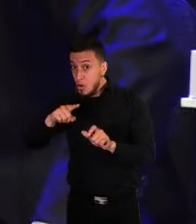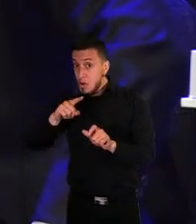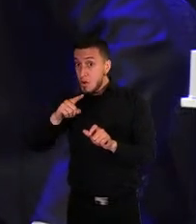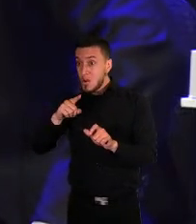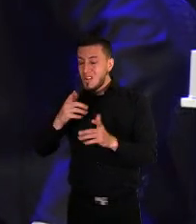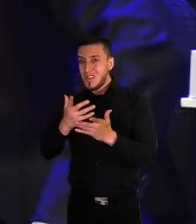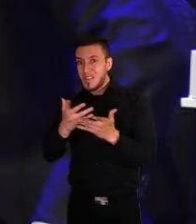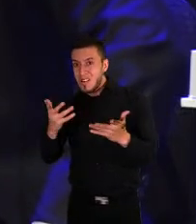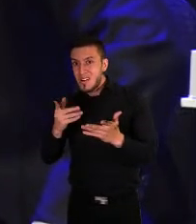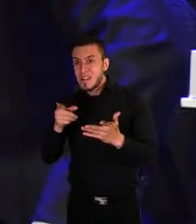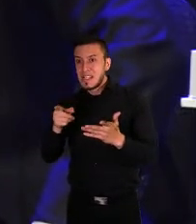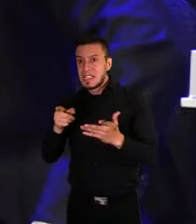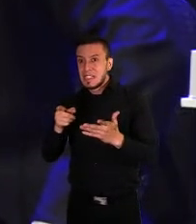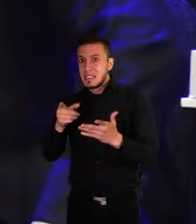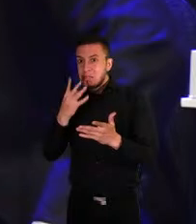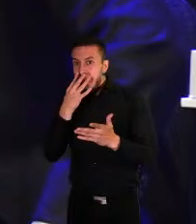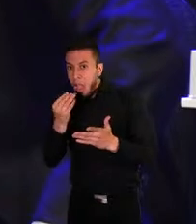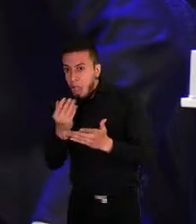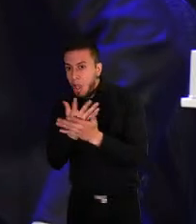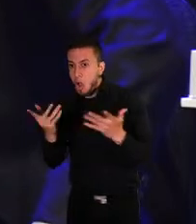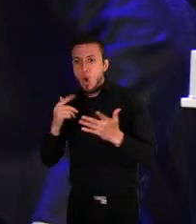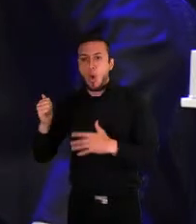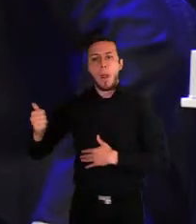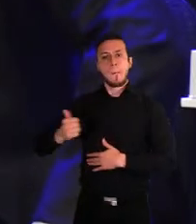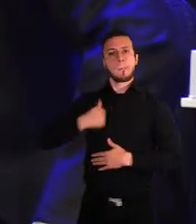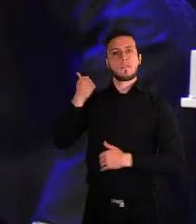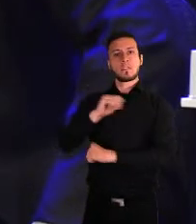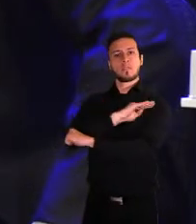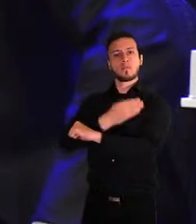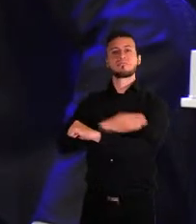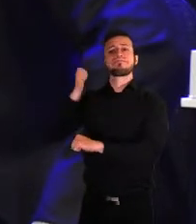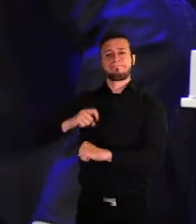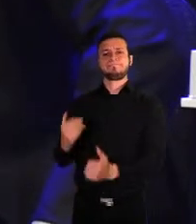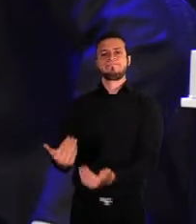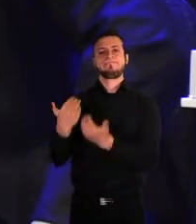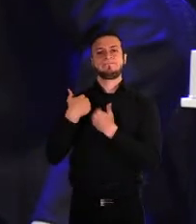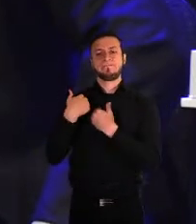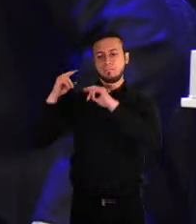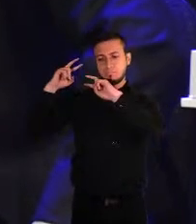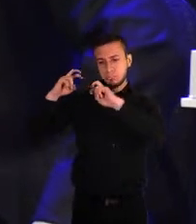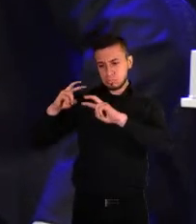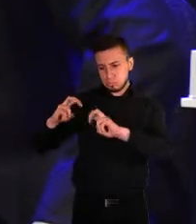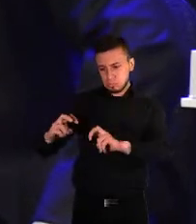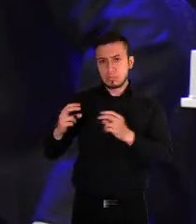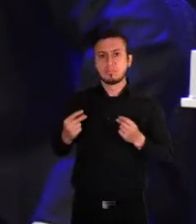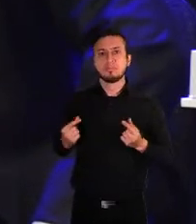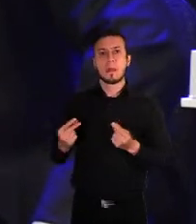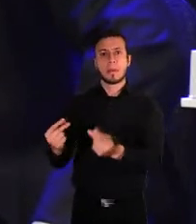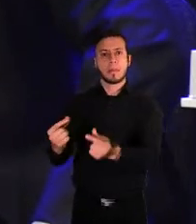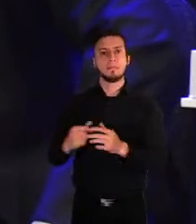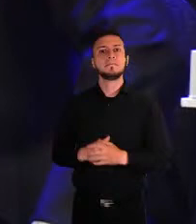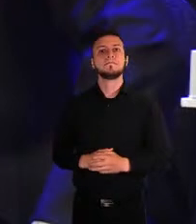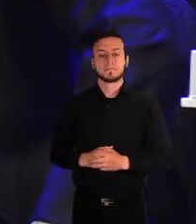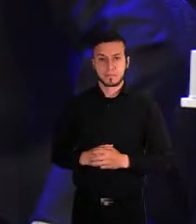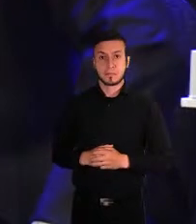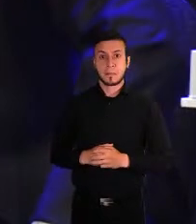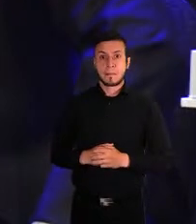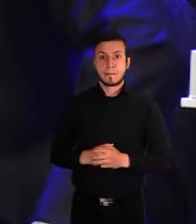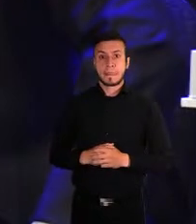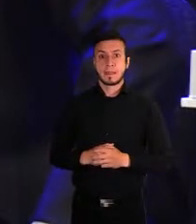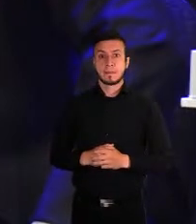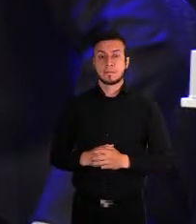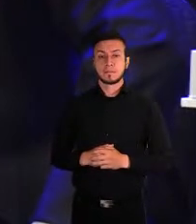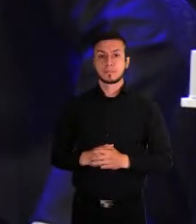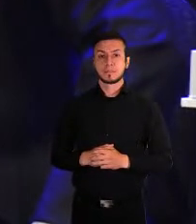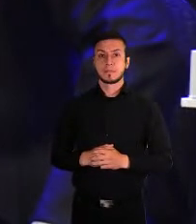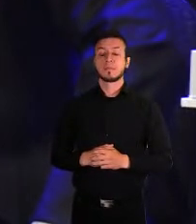y quien haya abusado de la fuerza tiene que responder y la investigación está en que rápidas y una cosa hay